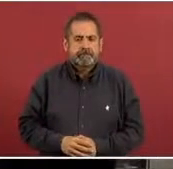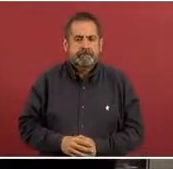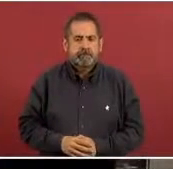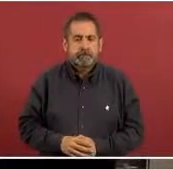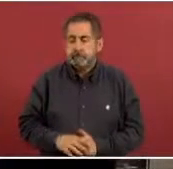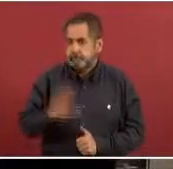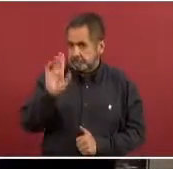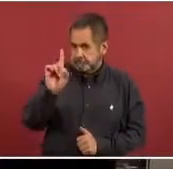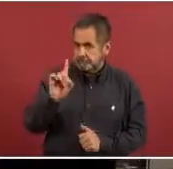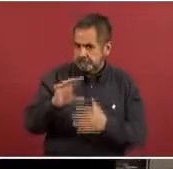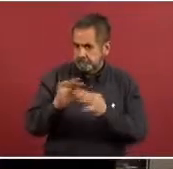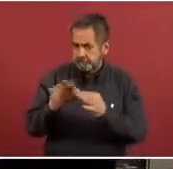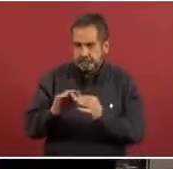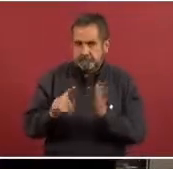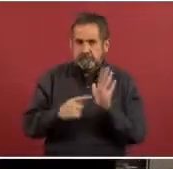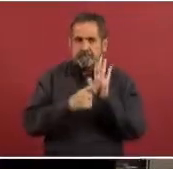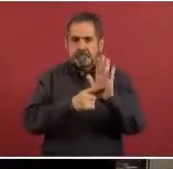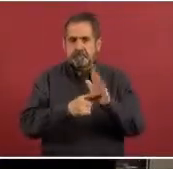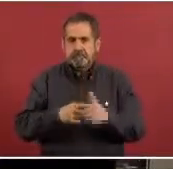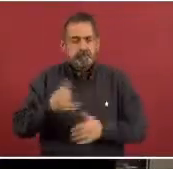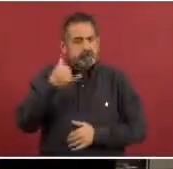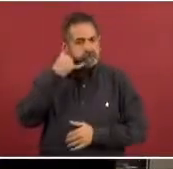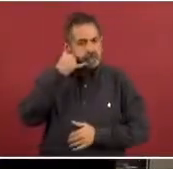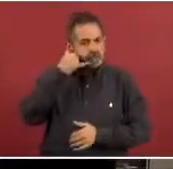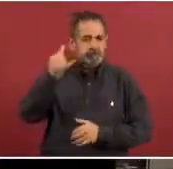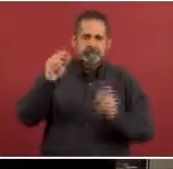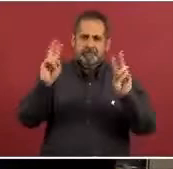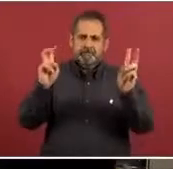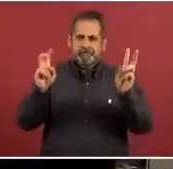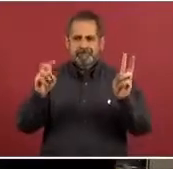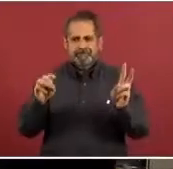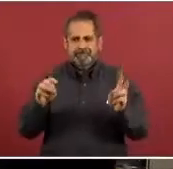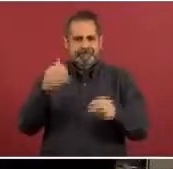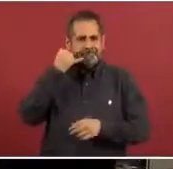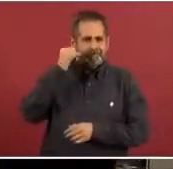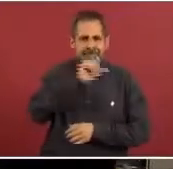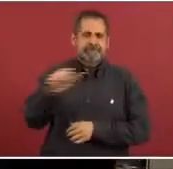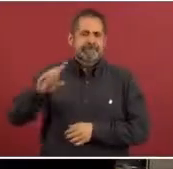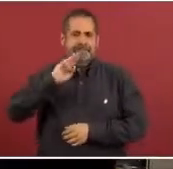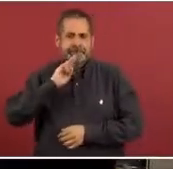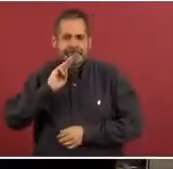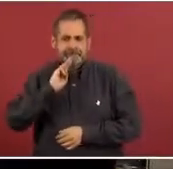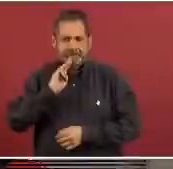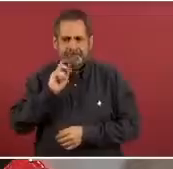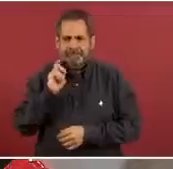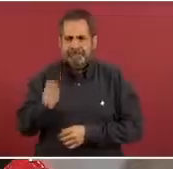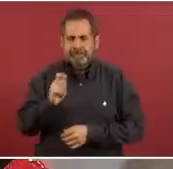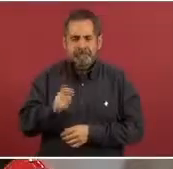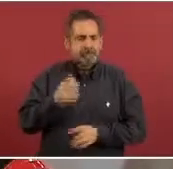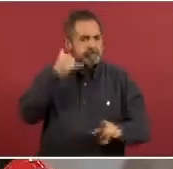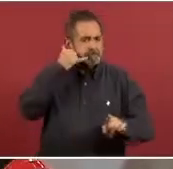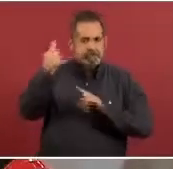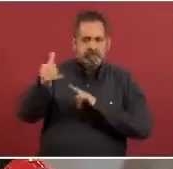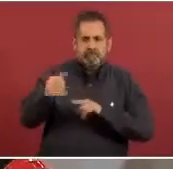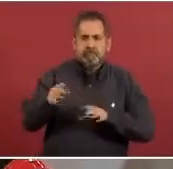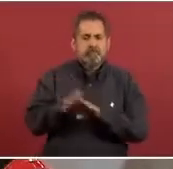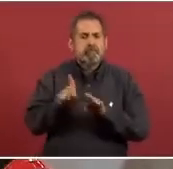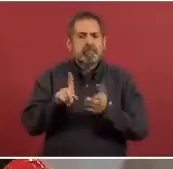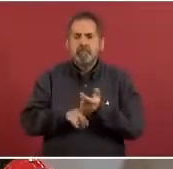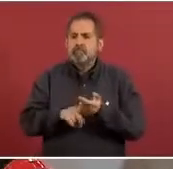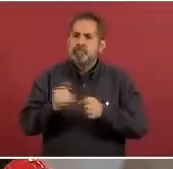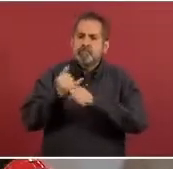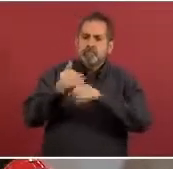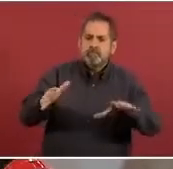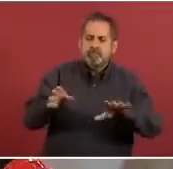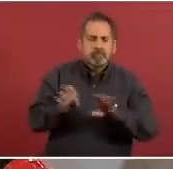Primero que nada les quiero presentar la línea materna. Esta línea es una línea telefónica donde tenemos información